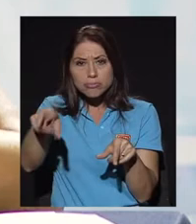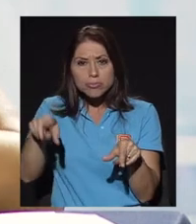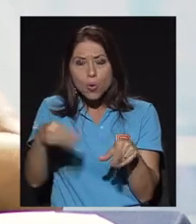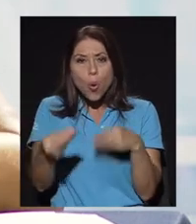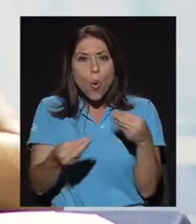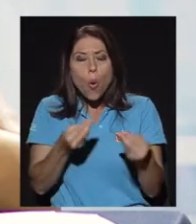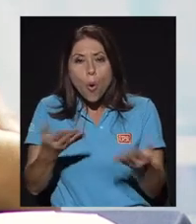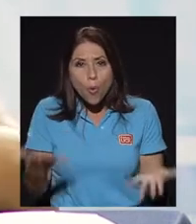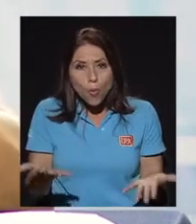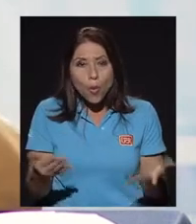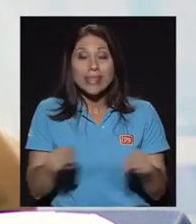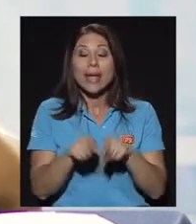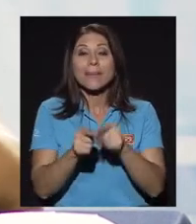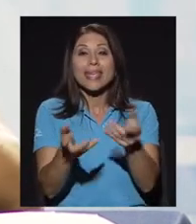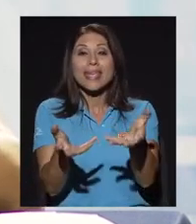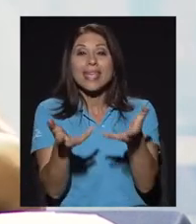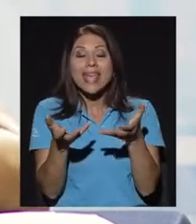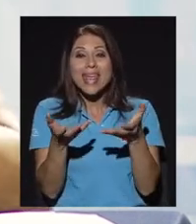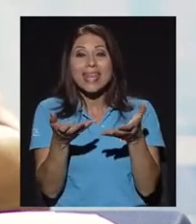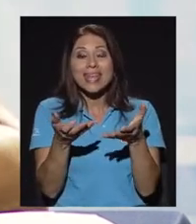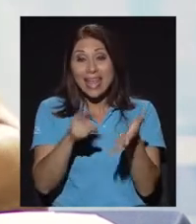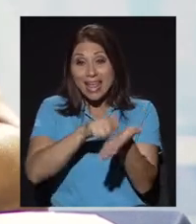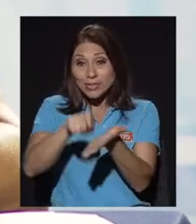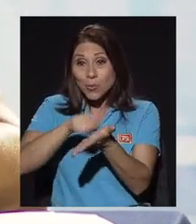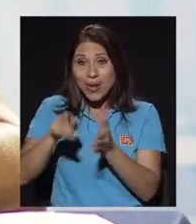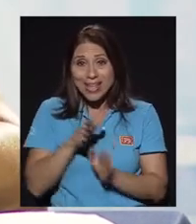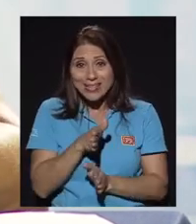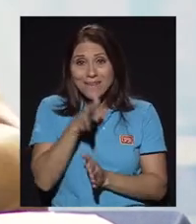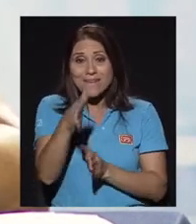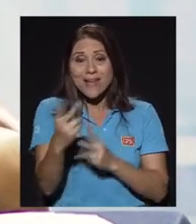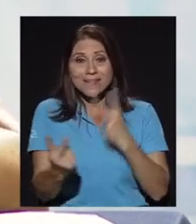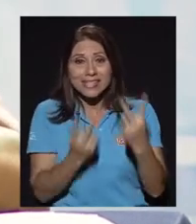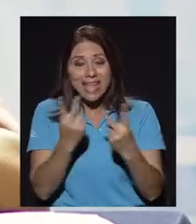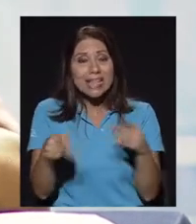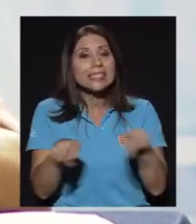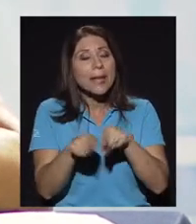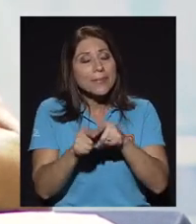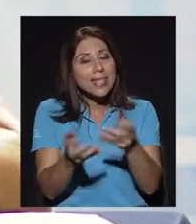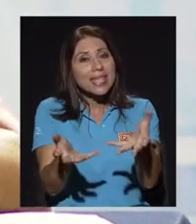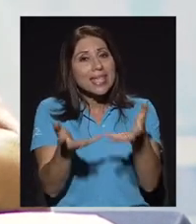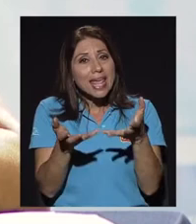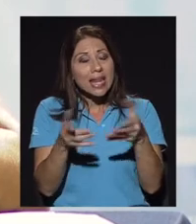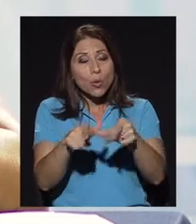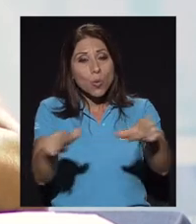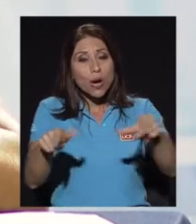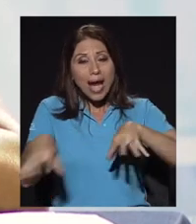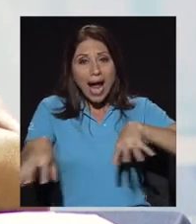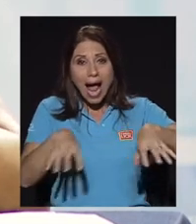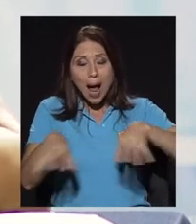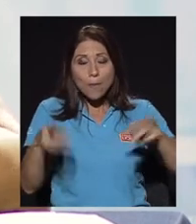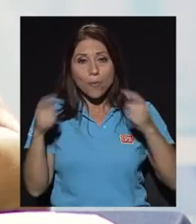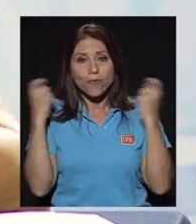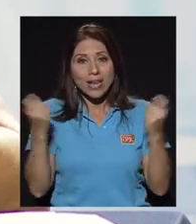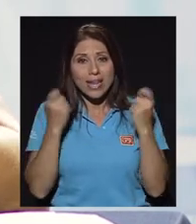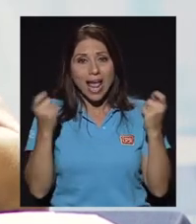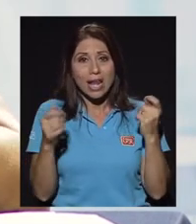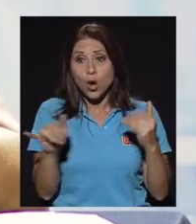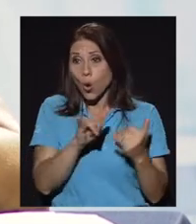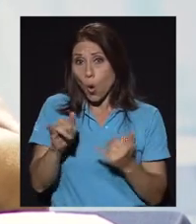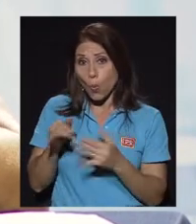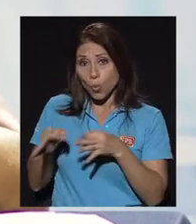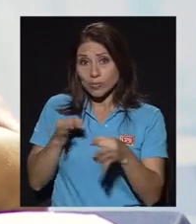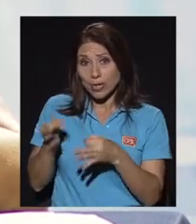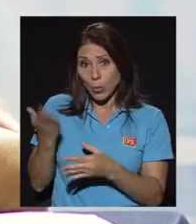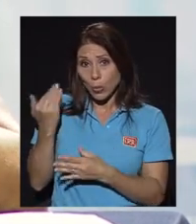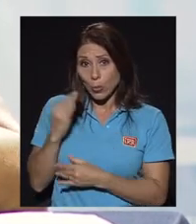escuelas lleguen a visitarlos, quieren un campo ferial, igual como usted lo explica. Ellos ya están